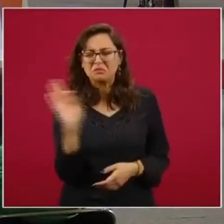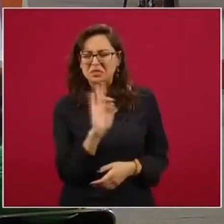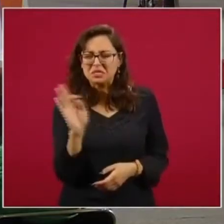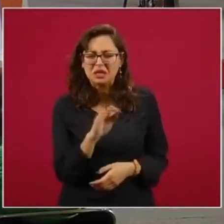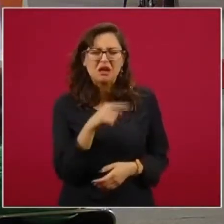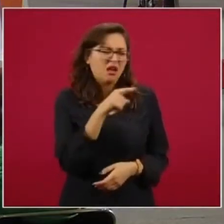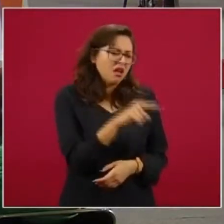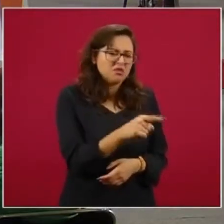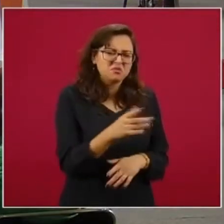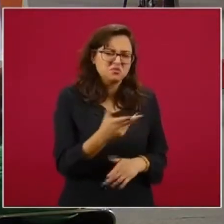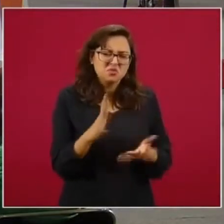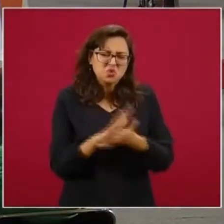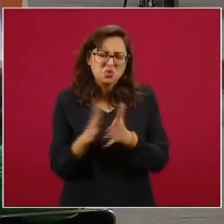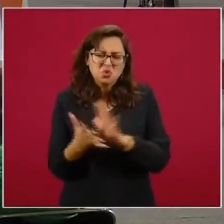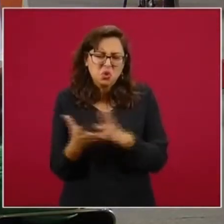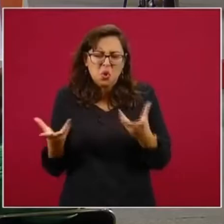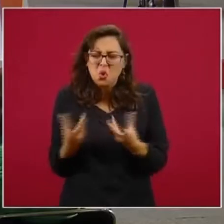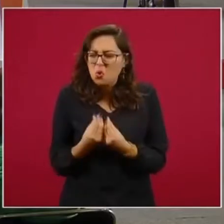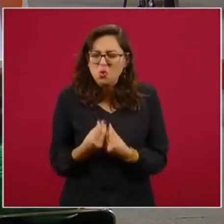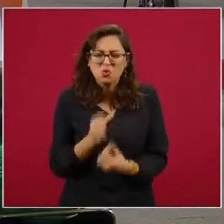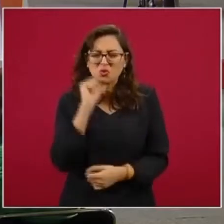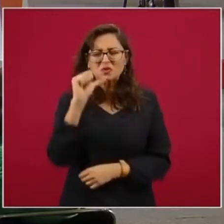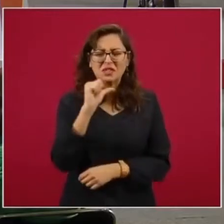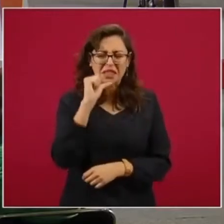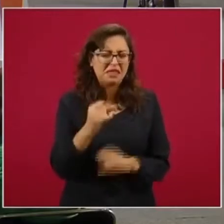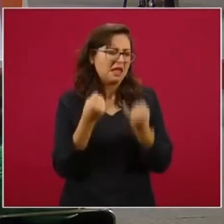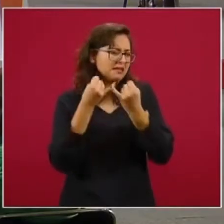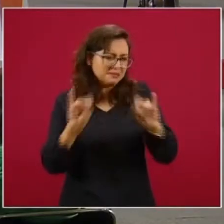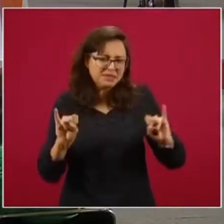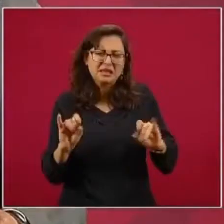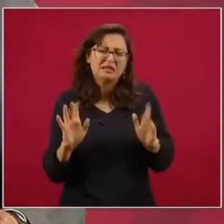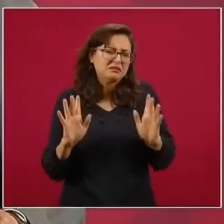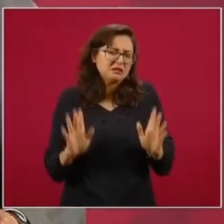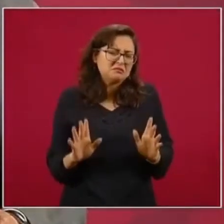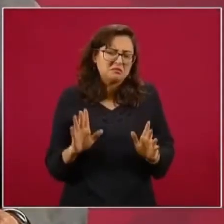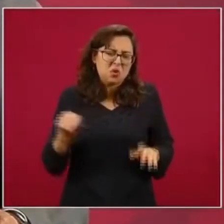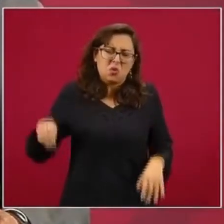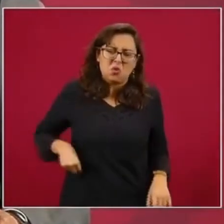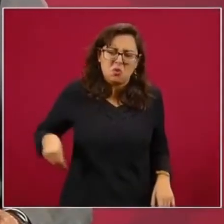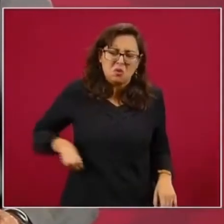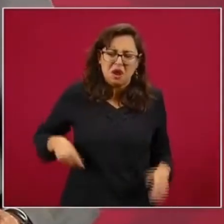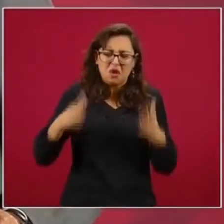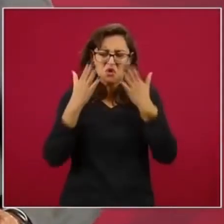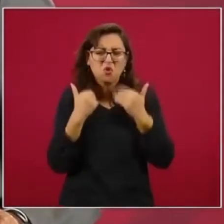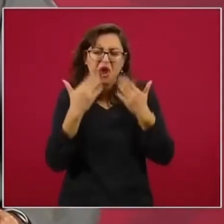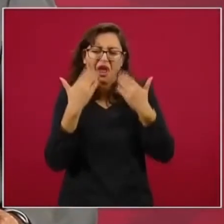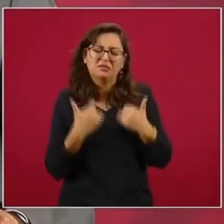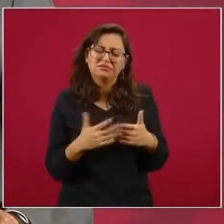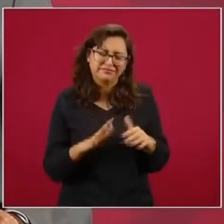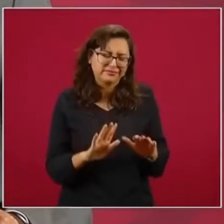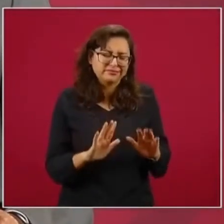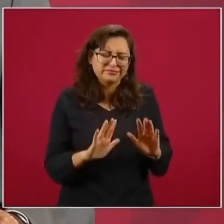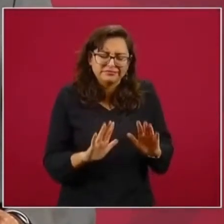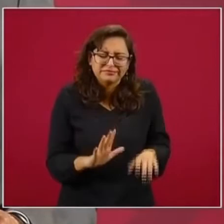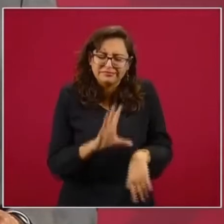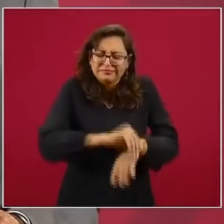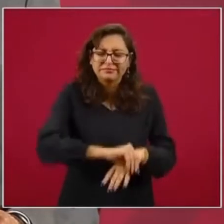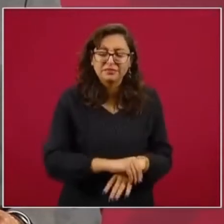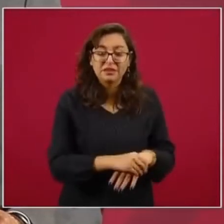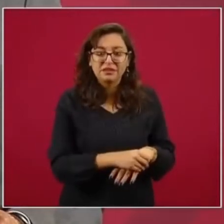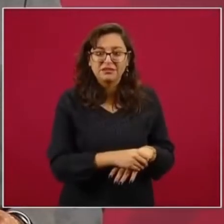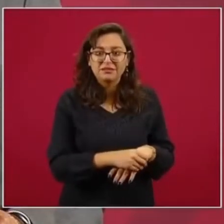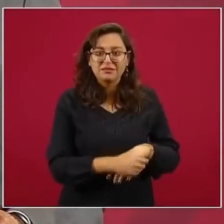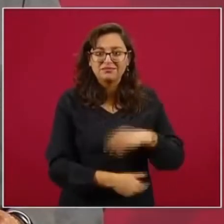técnicos, que son independientes, y ahí se van. Y